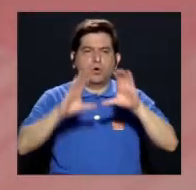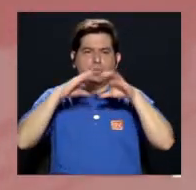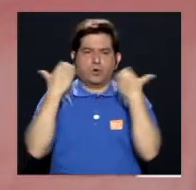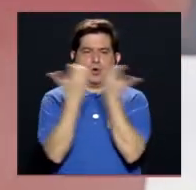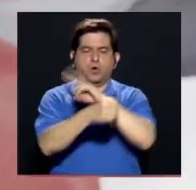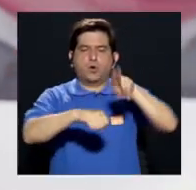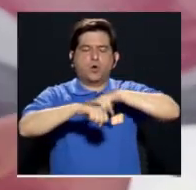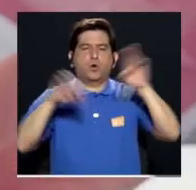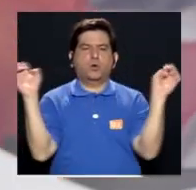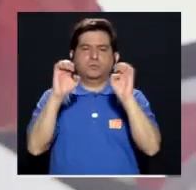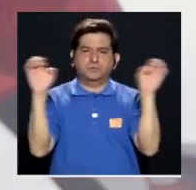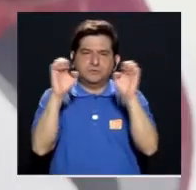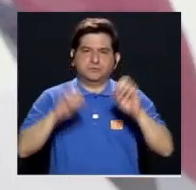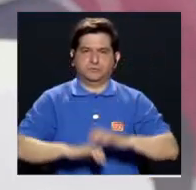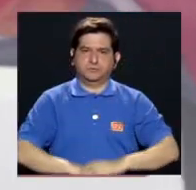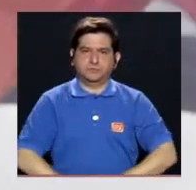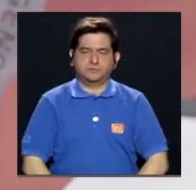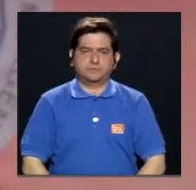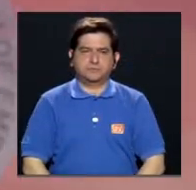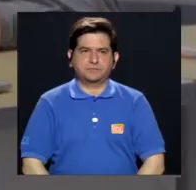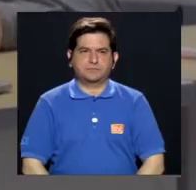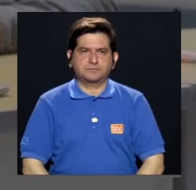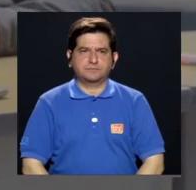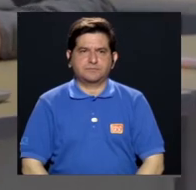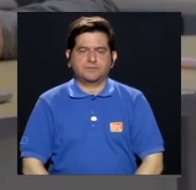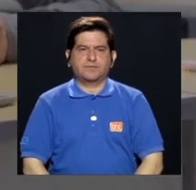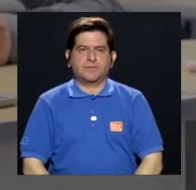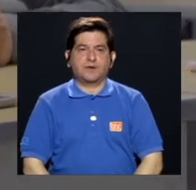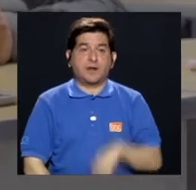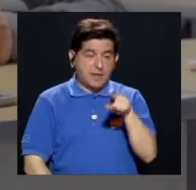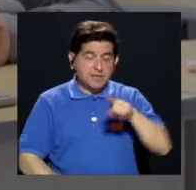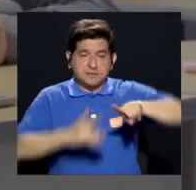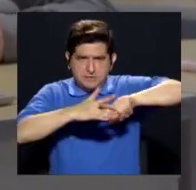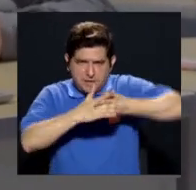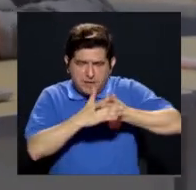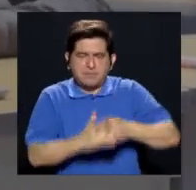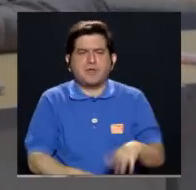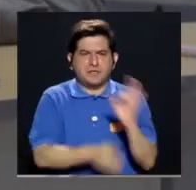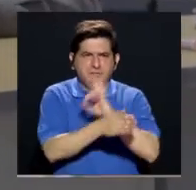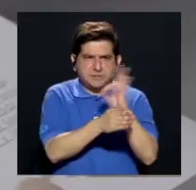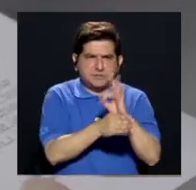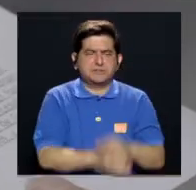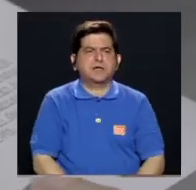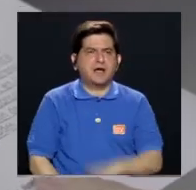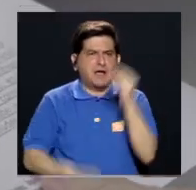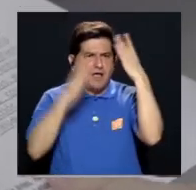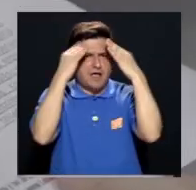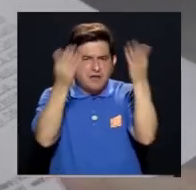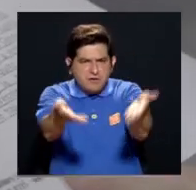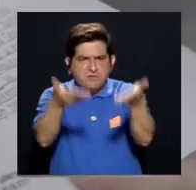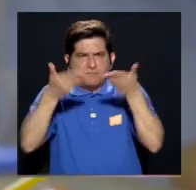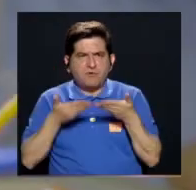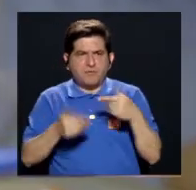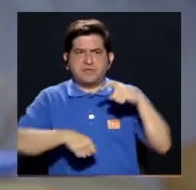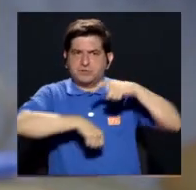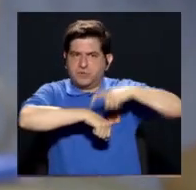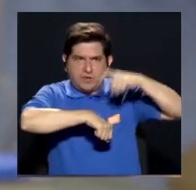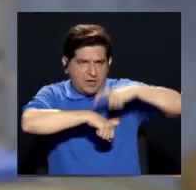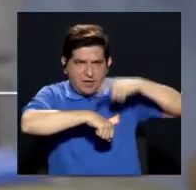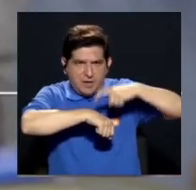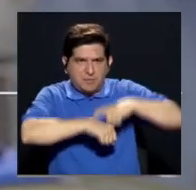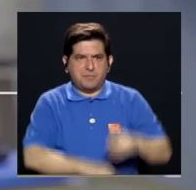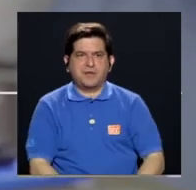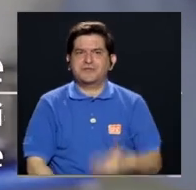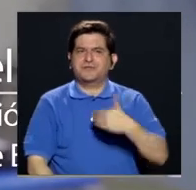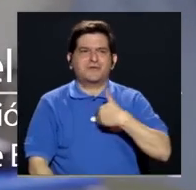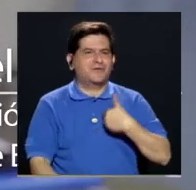Comisión Nacional de Emergencias. El MIO empieza a operar y nos empieza a generar información que hasta entonces